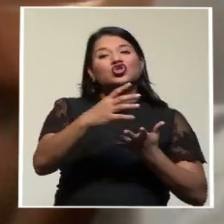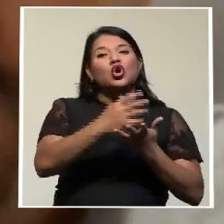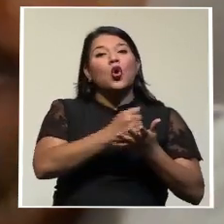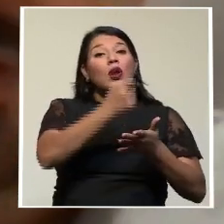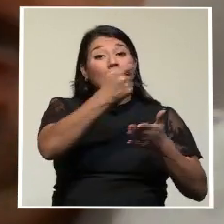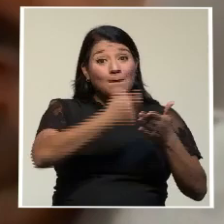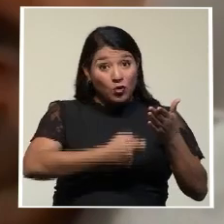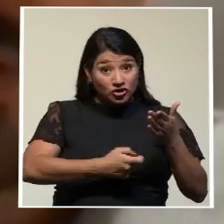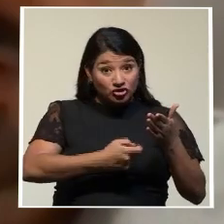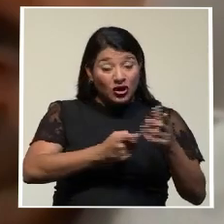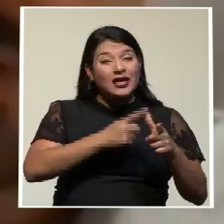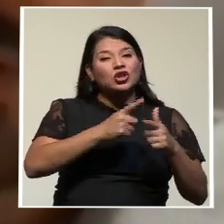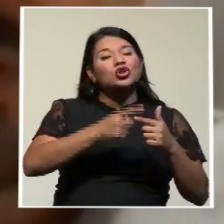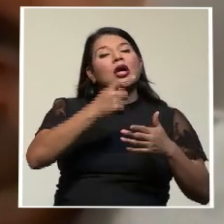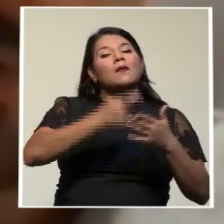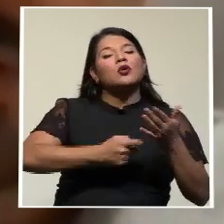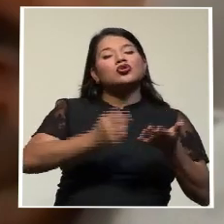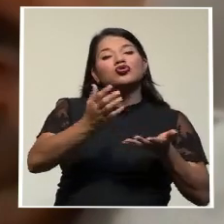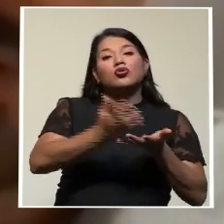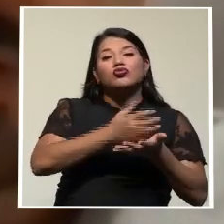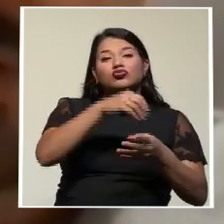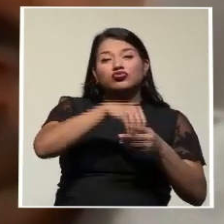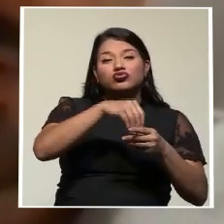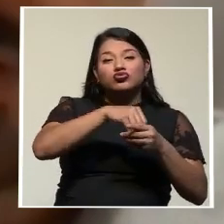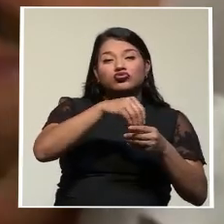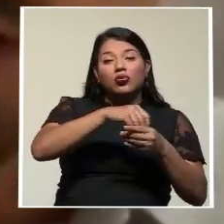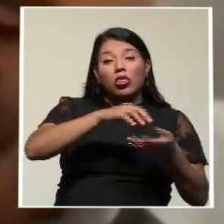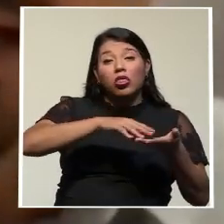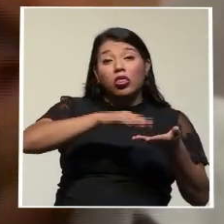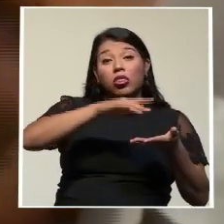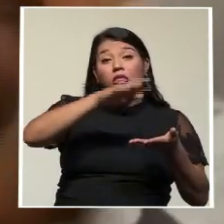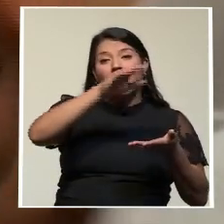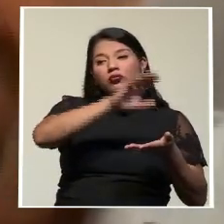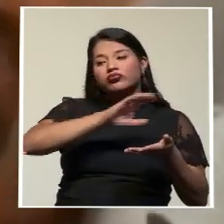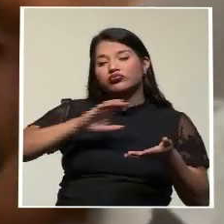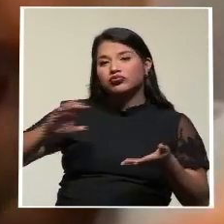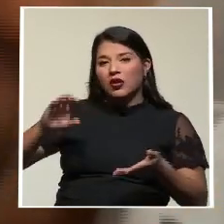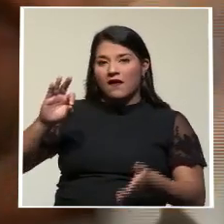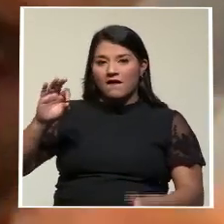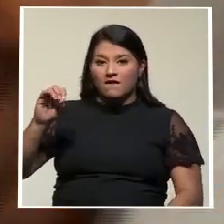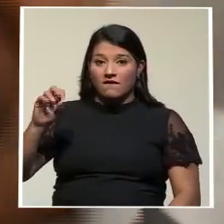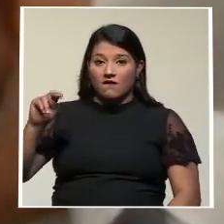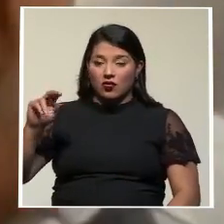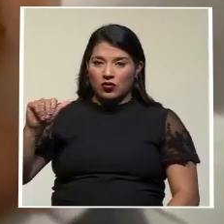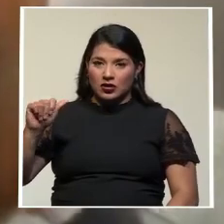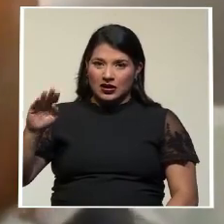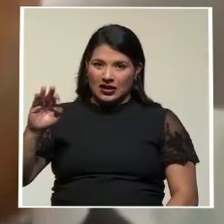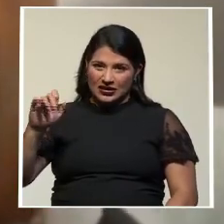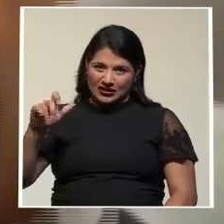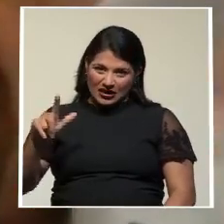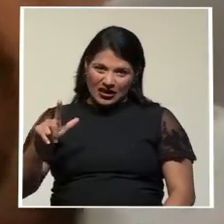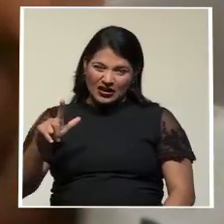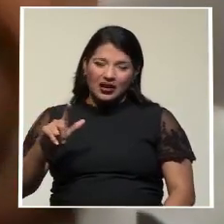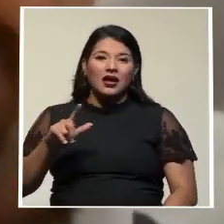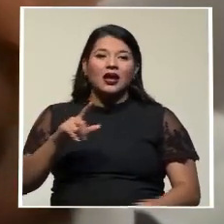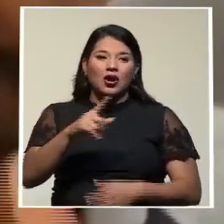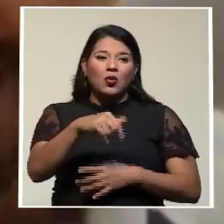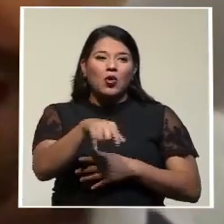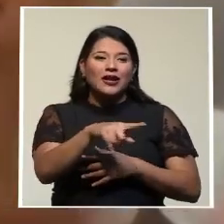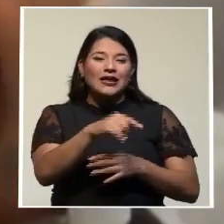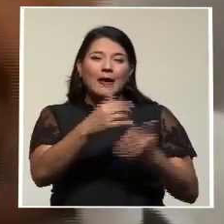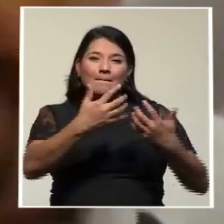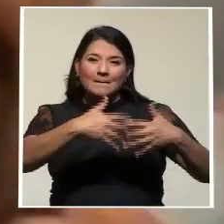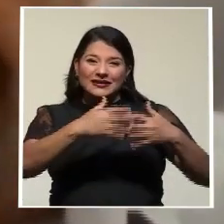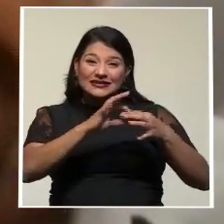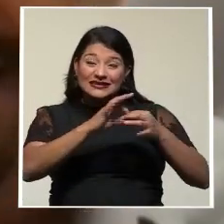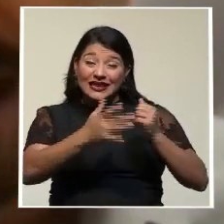dieron concesiones para hacer uso del espectro radioeléctrico y pagan un canon, un derecho, y de esos recursos se suponía que el